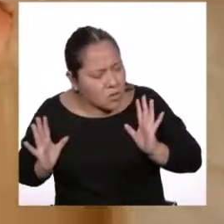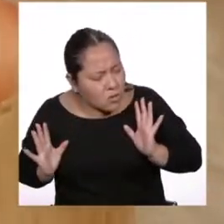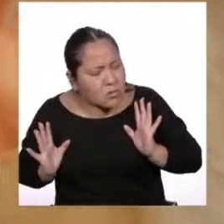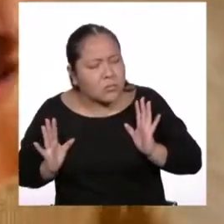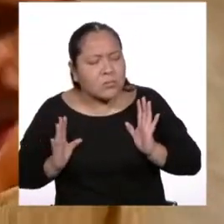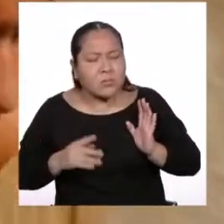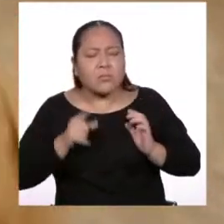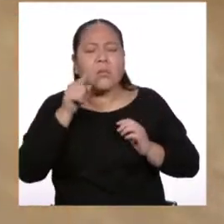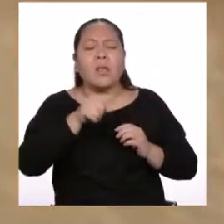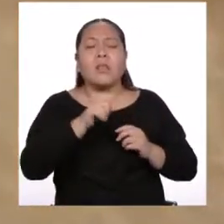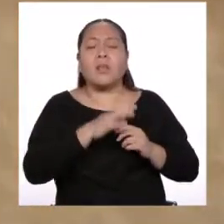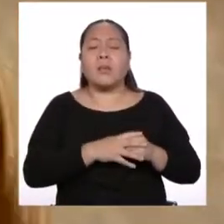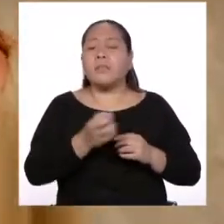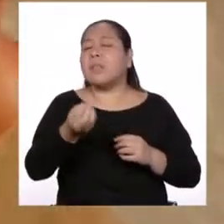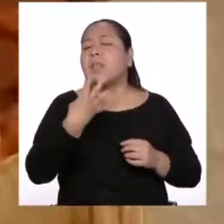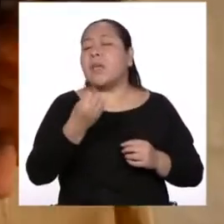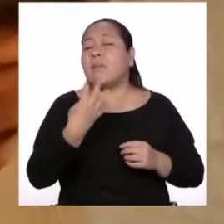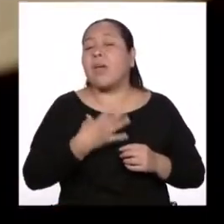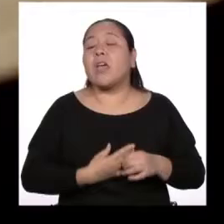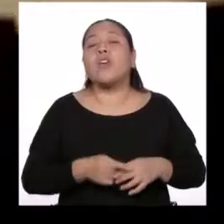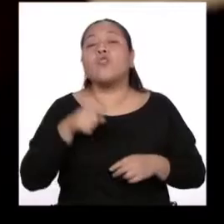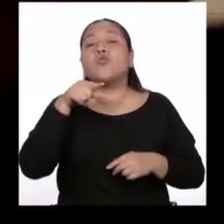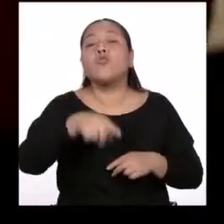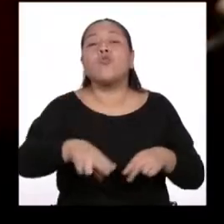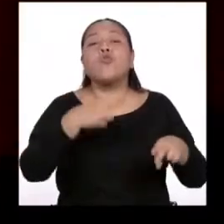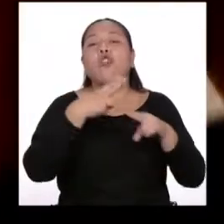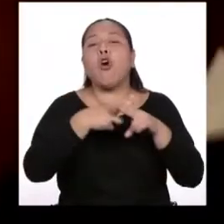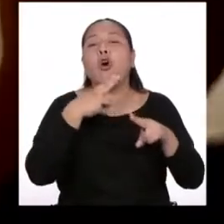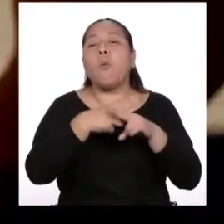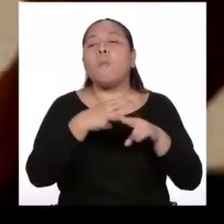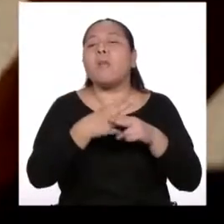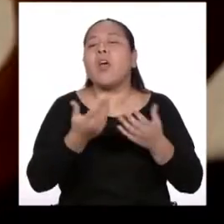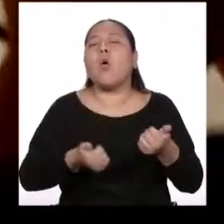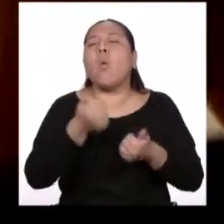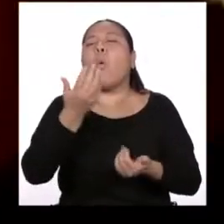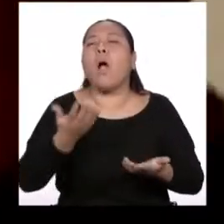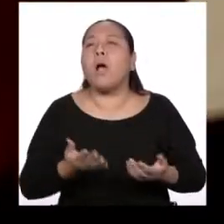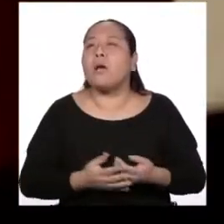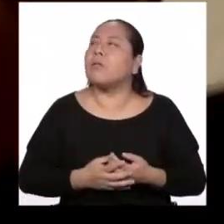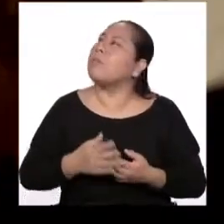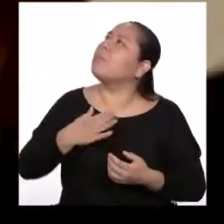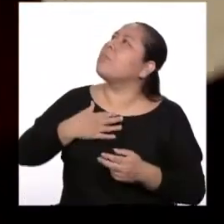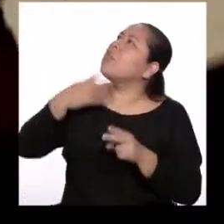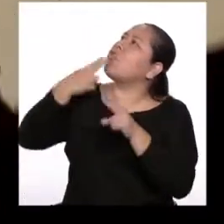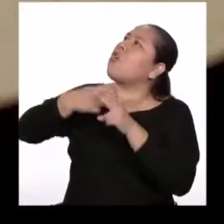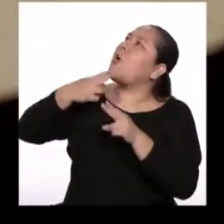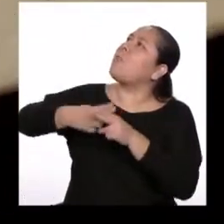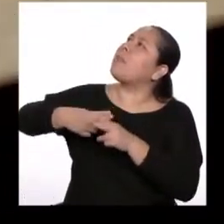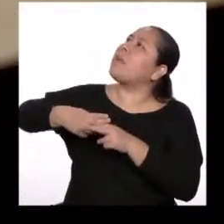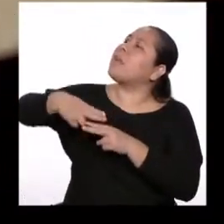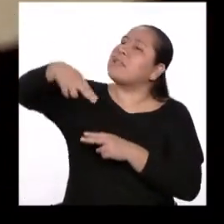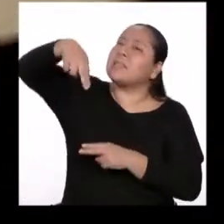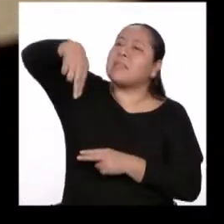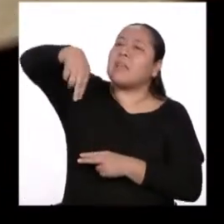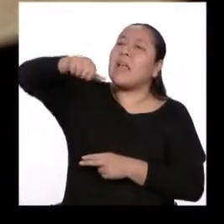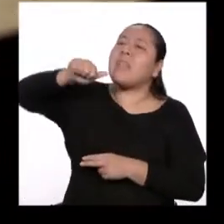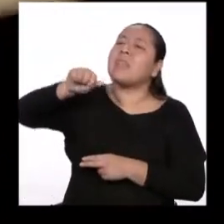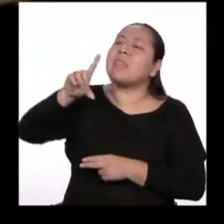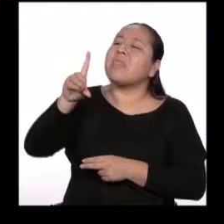dime, forastero, ¿cómo te llamas? ¡Nadie! Me